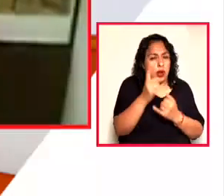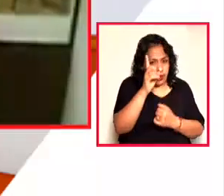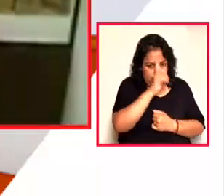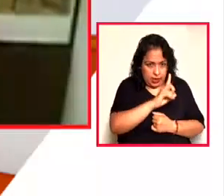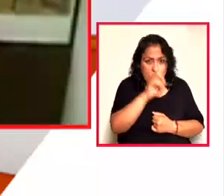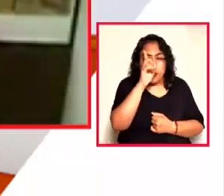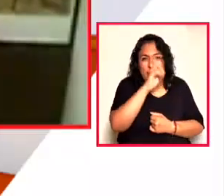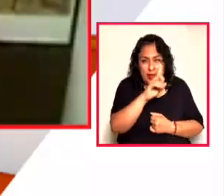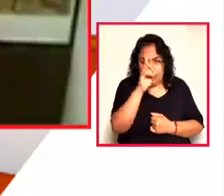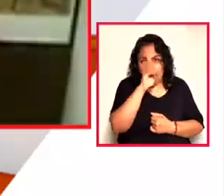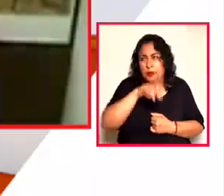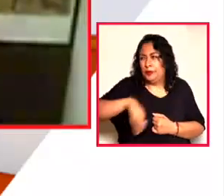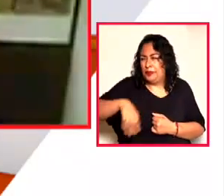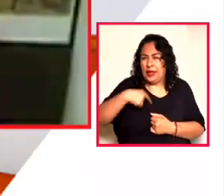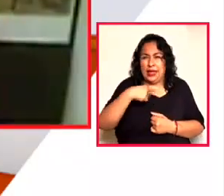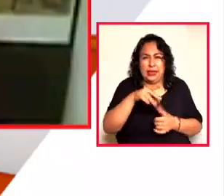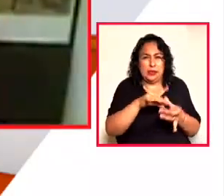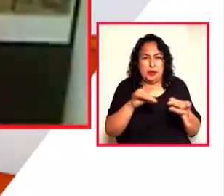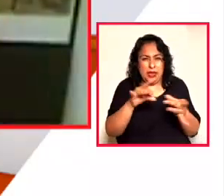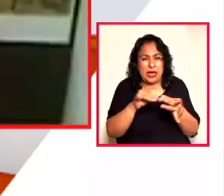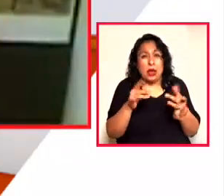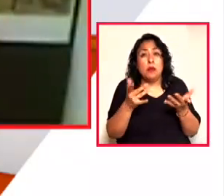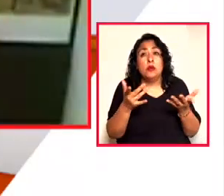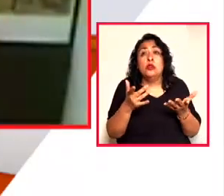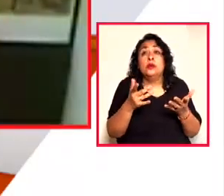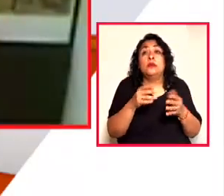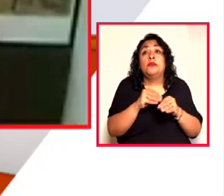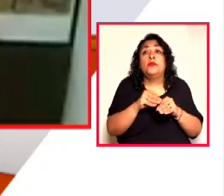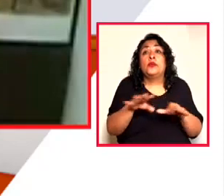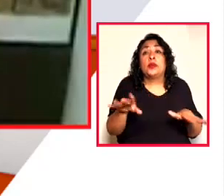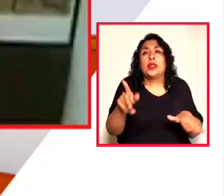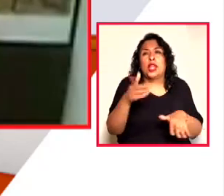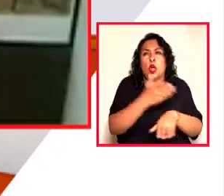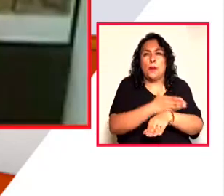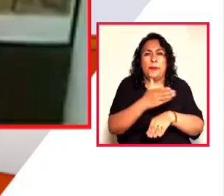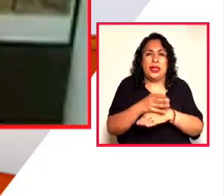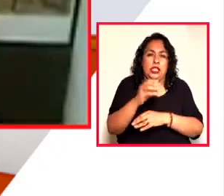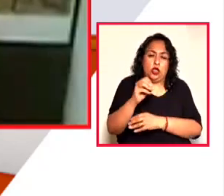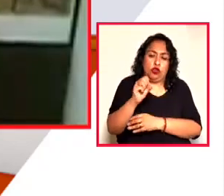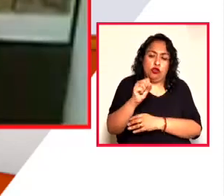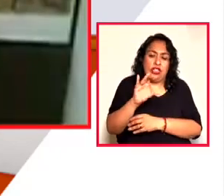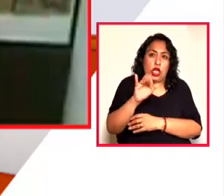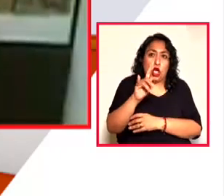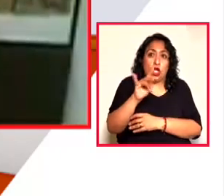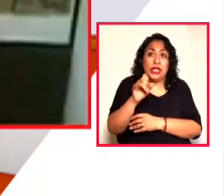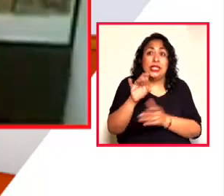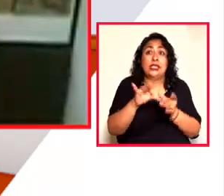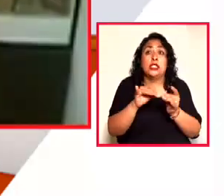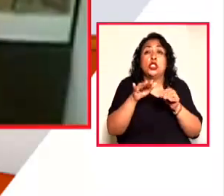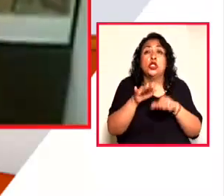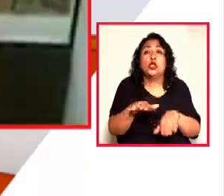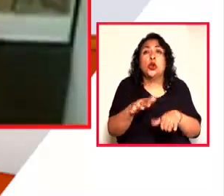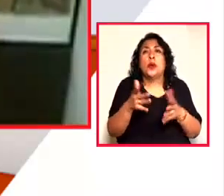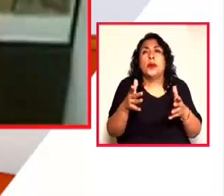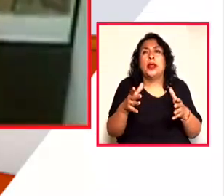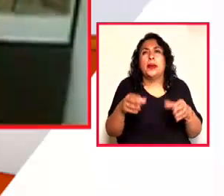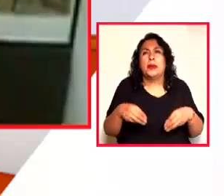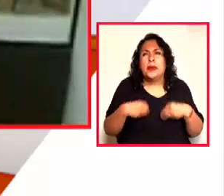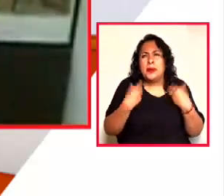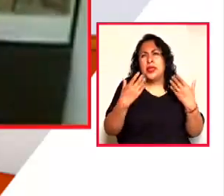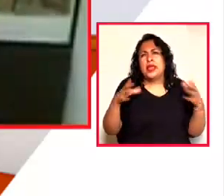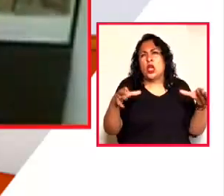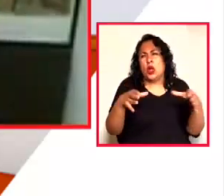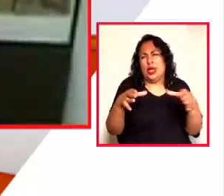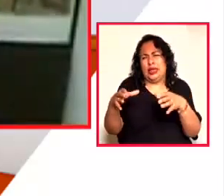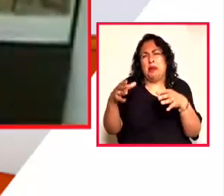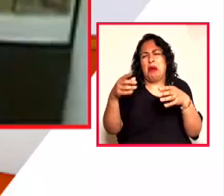allá de esto que acabamos de escuchar, que ha reportado nuestro compañero Óscar Cortés, se habla de la vivienda colectiva. Y hay puntos muy interesantes